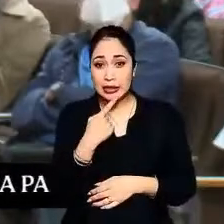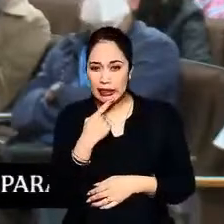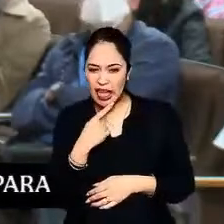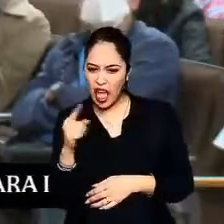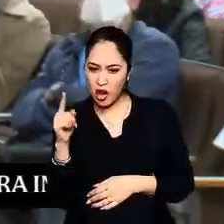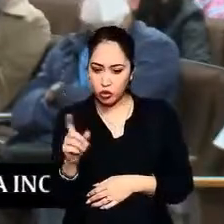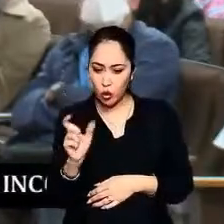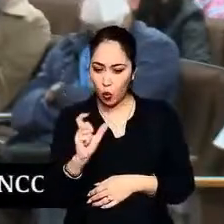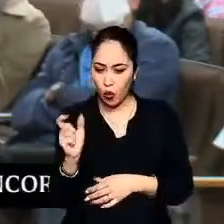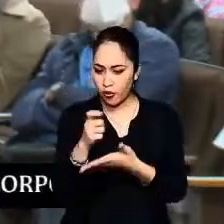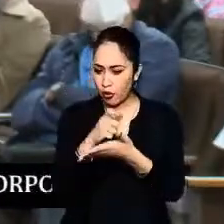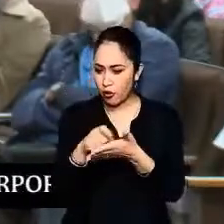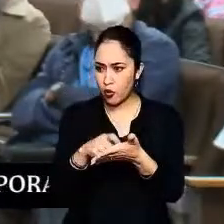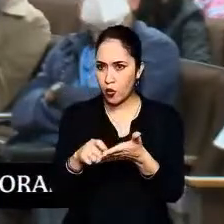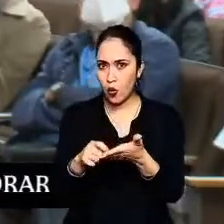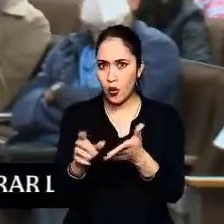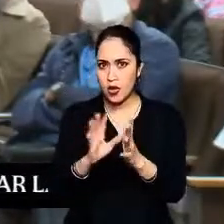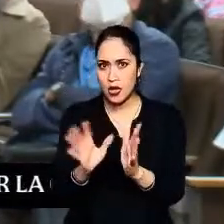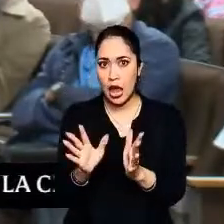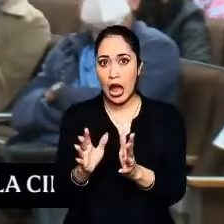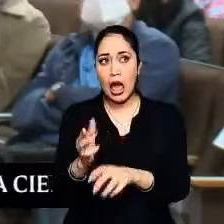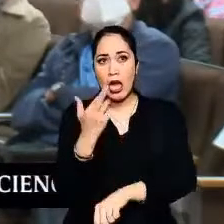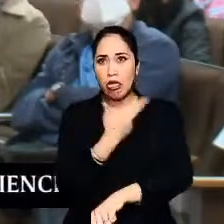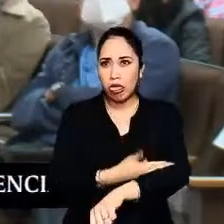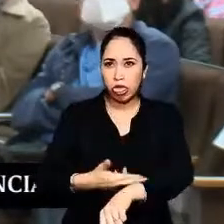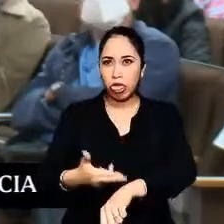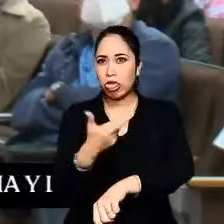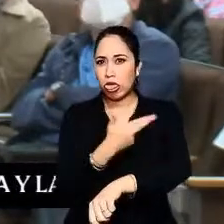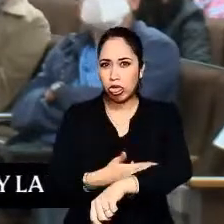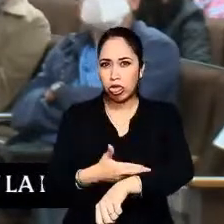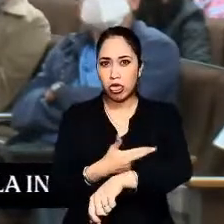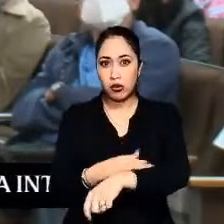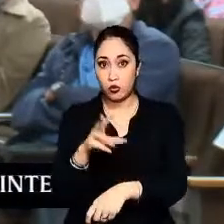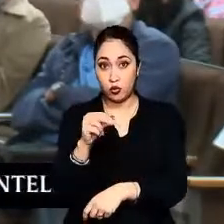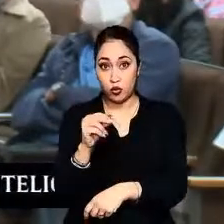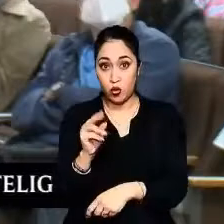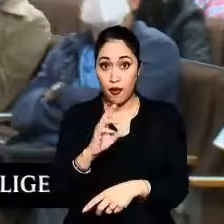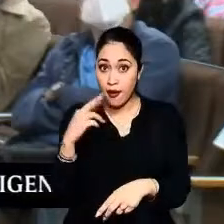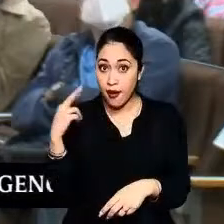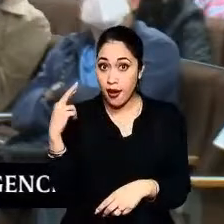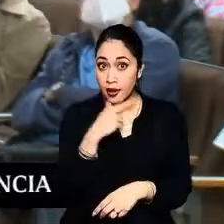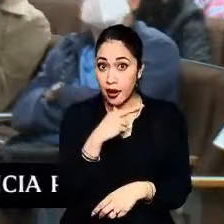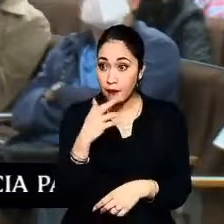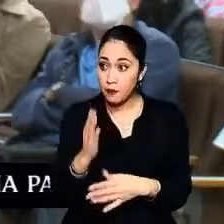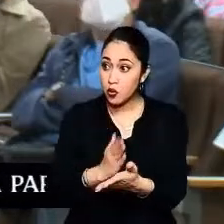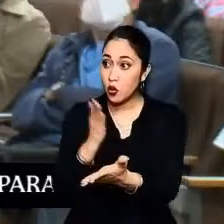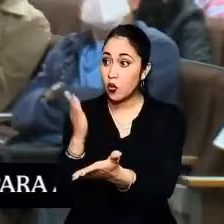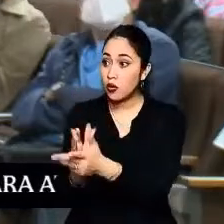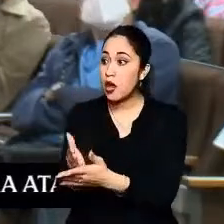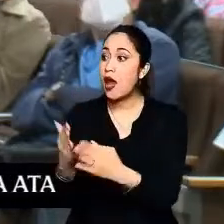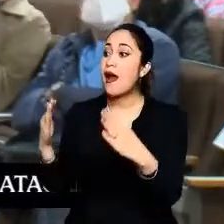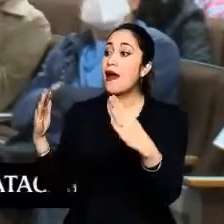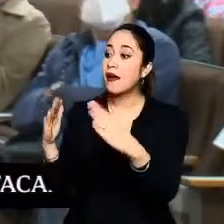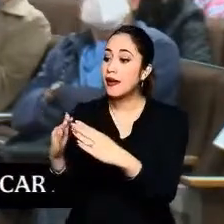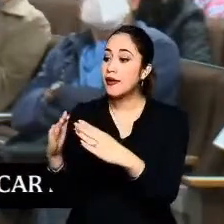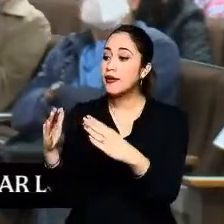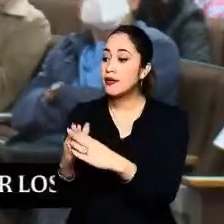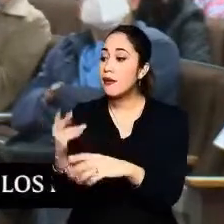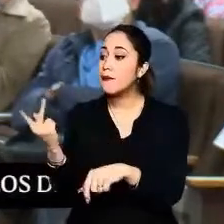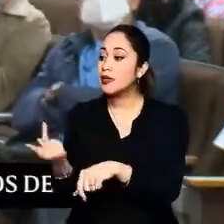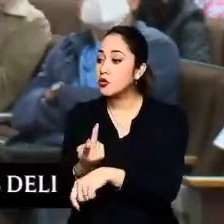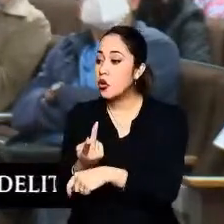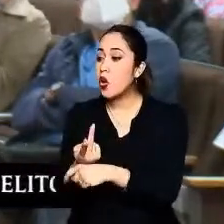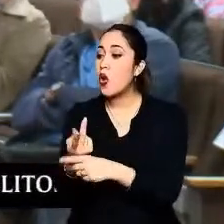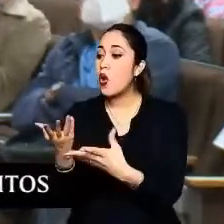¿A qué de inmediato? No le des más trámite. A esa casa hay que darle asistencia